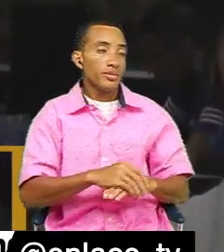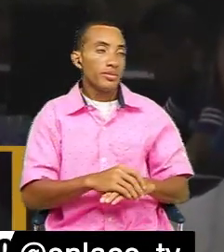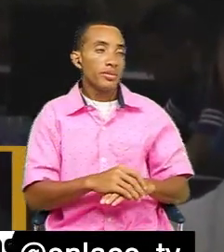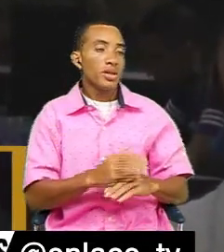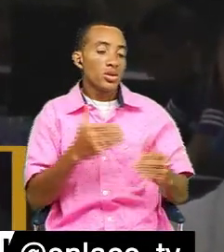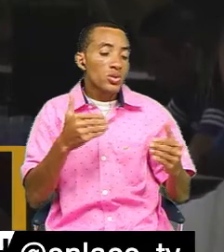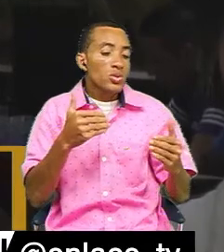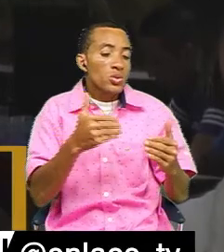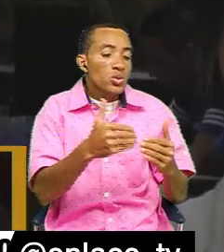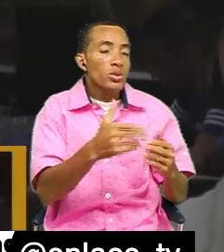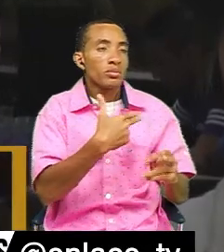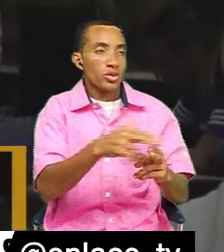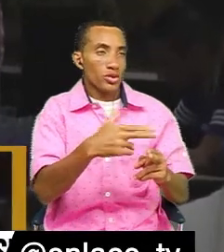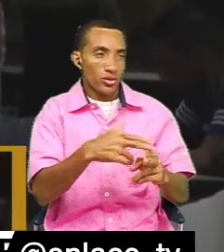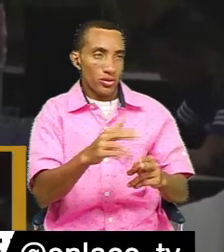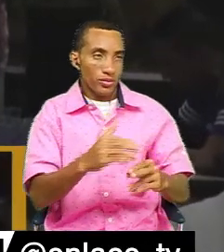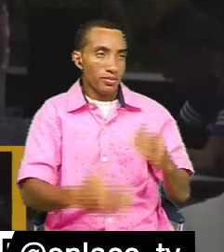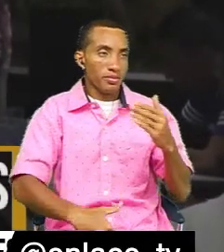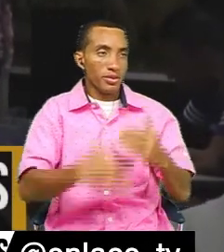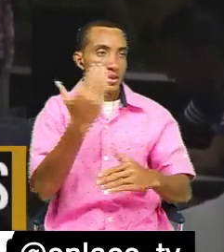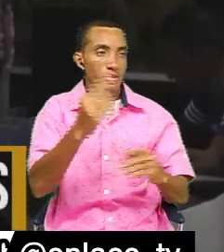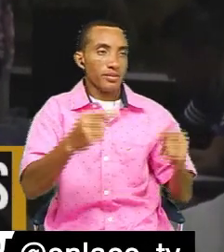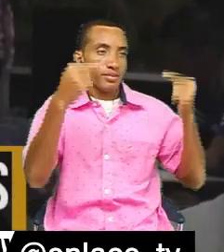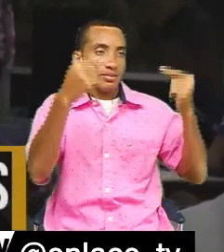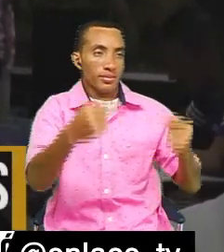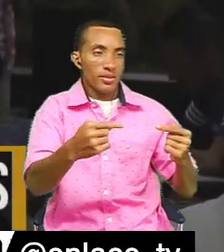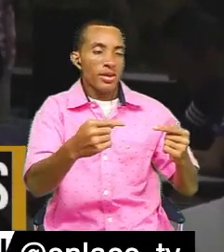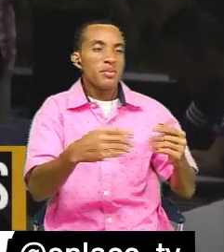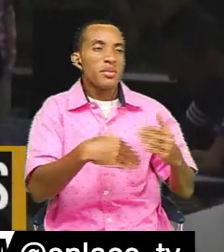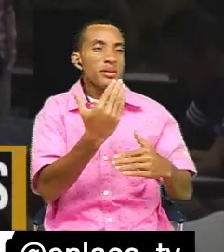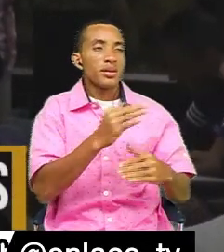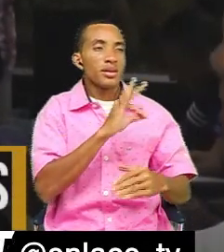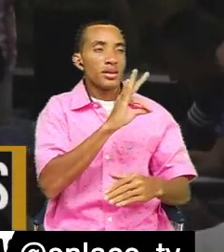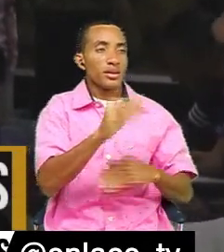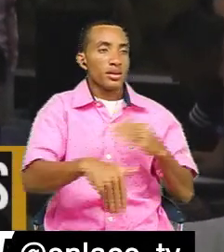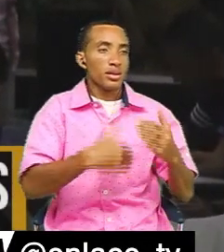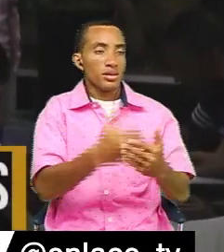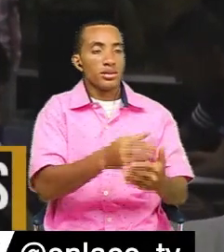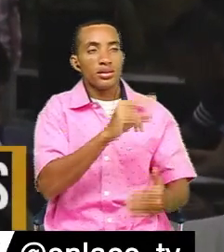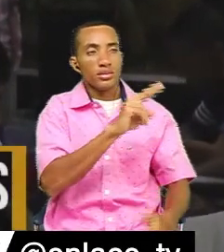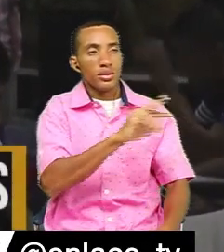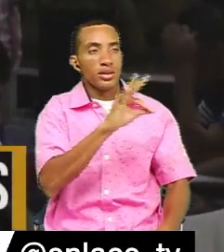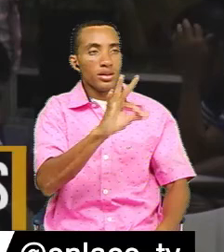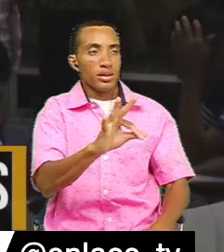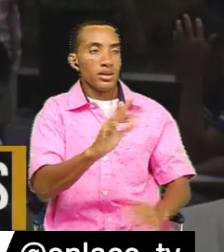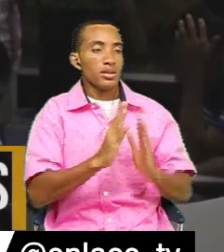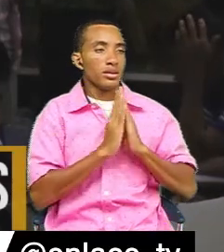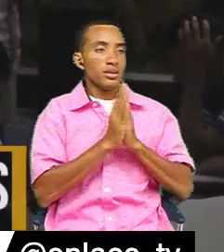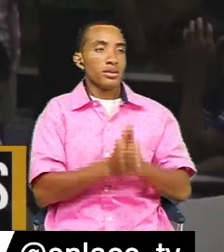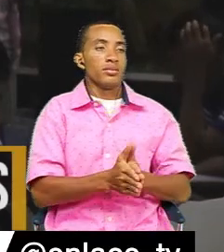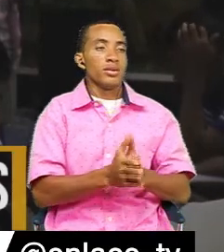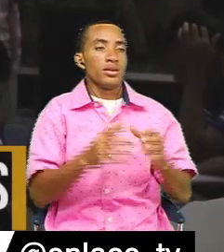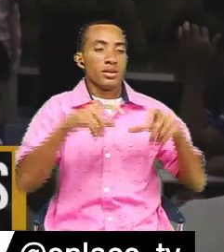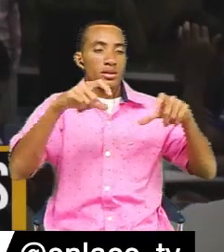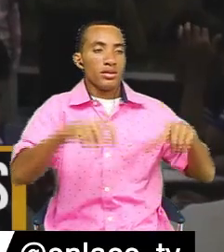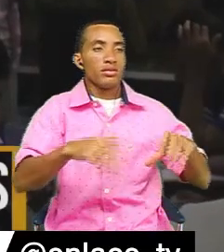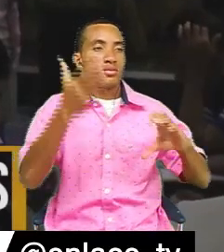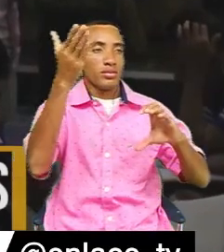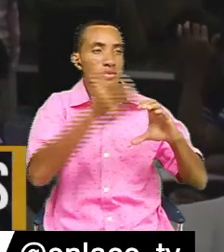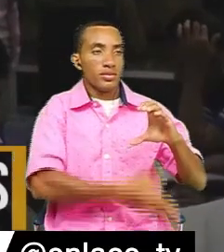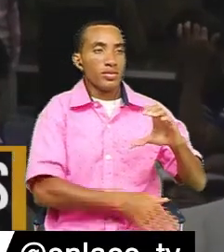para arrancar este torneo, que tendrá competencia del 3 al 23 de diciembre en la cancha del barrio del Cincuentenario, y que en este año va a contar con